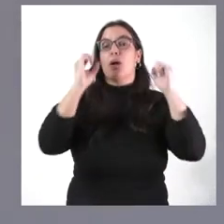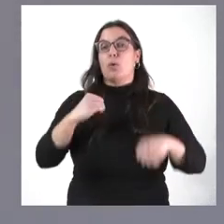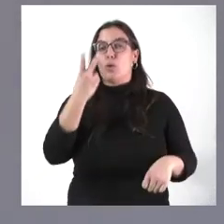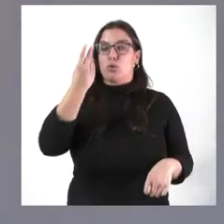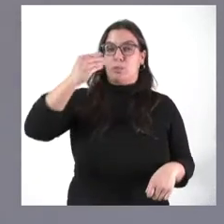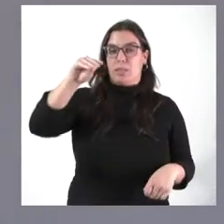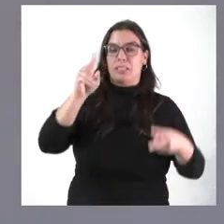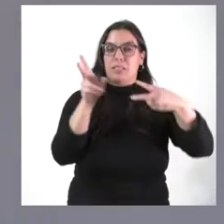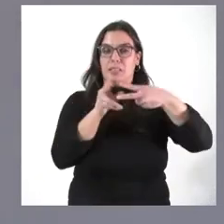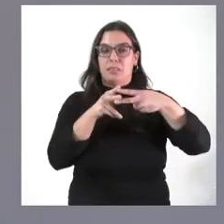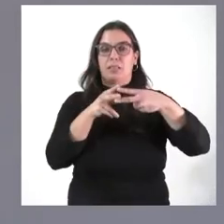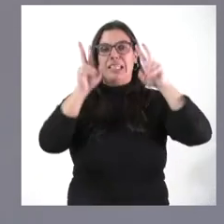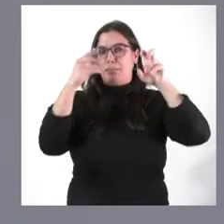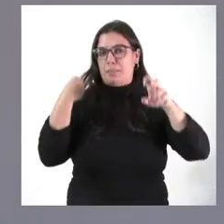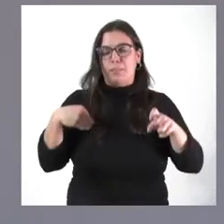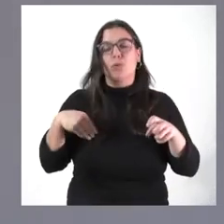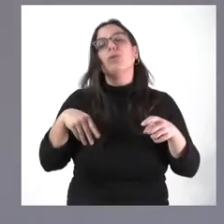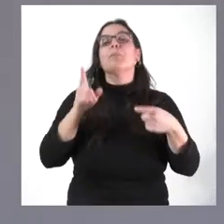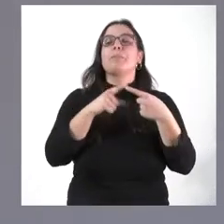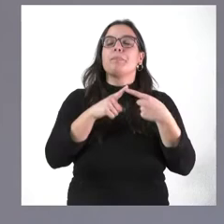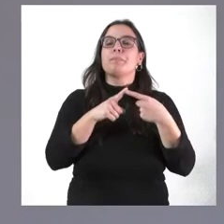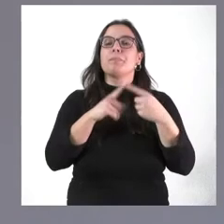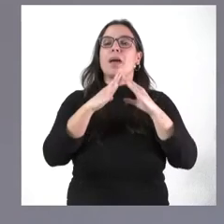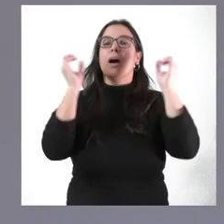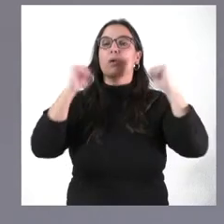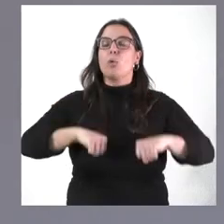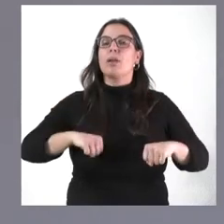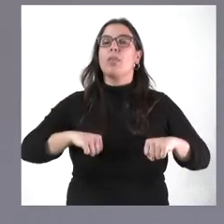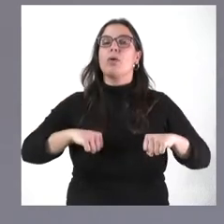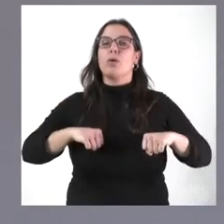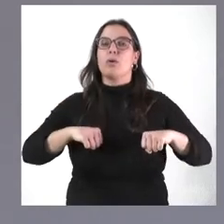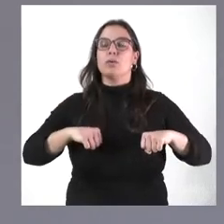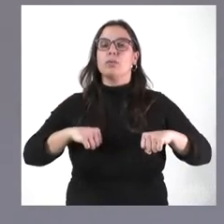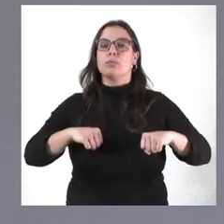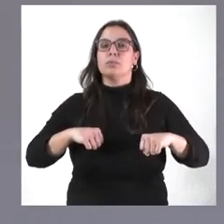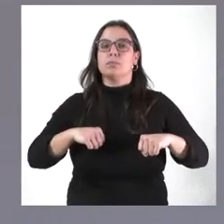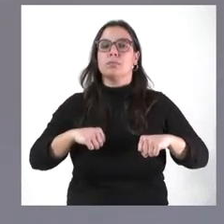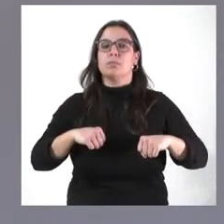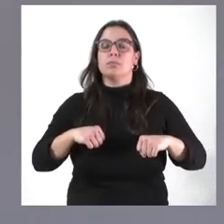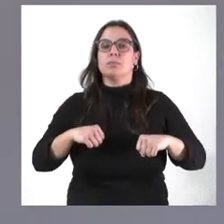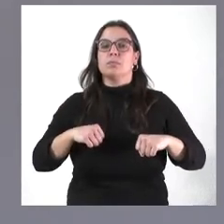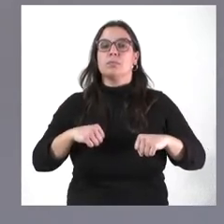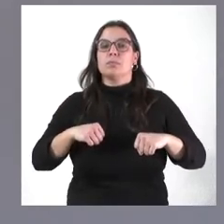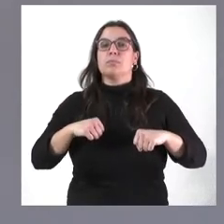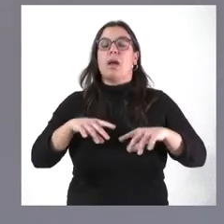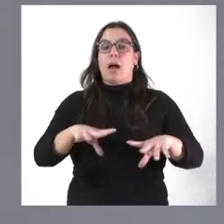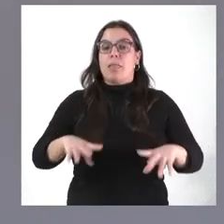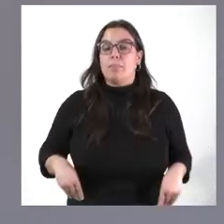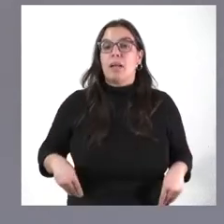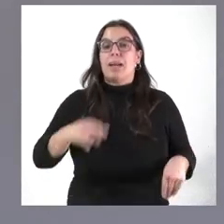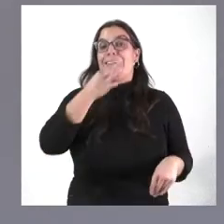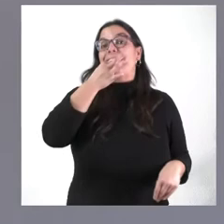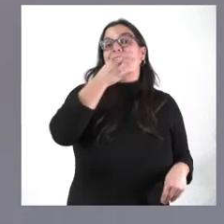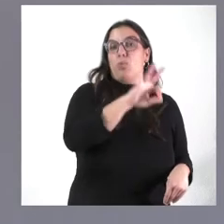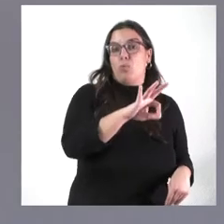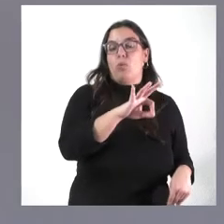en relación con el mismo asunto por un lado el acuerdo de la aceptación de la renuncia y por